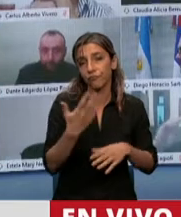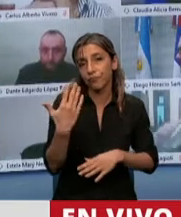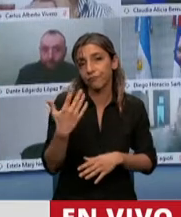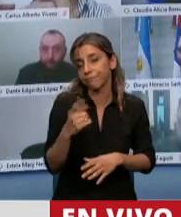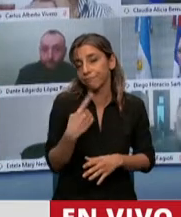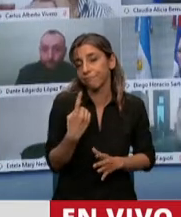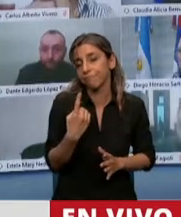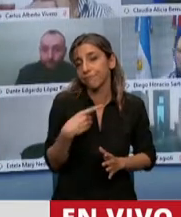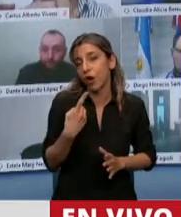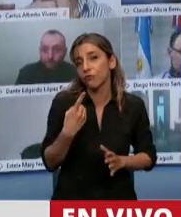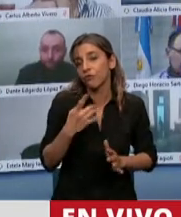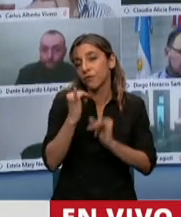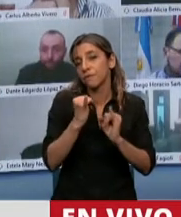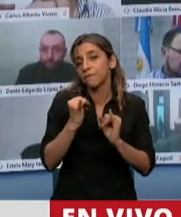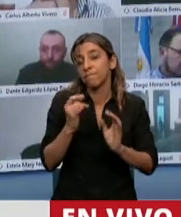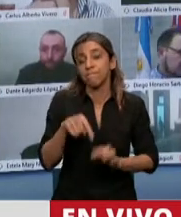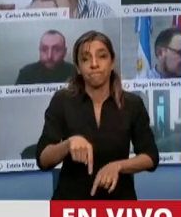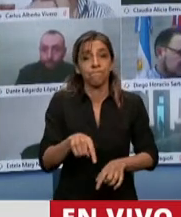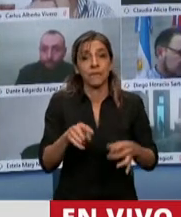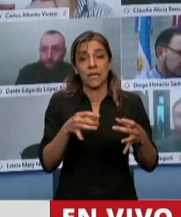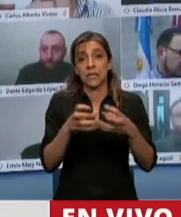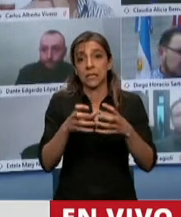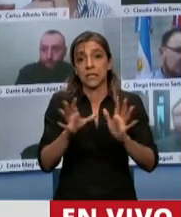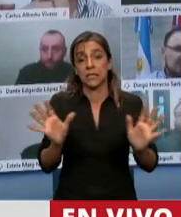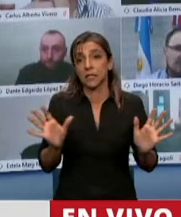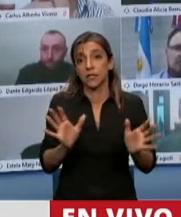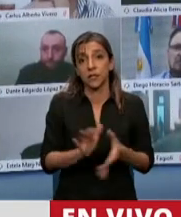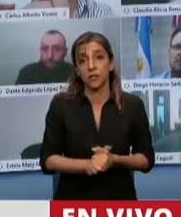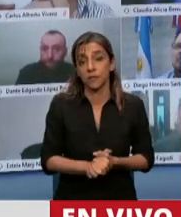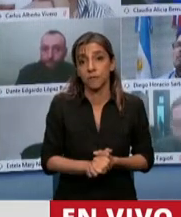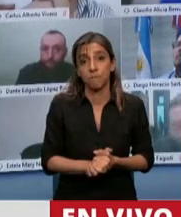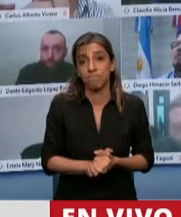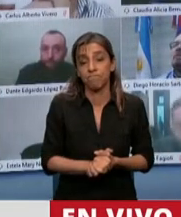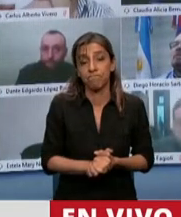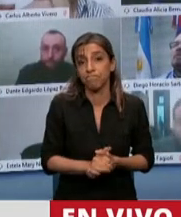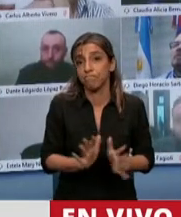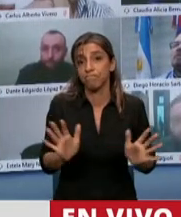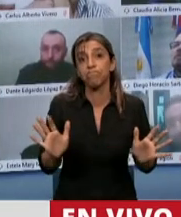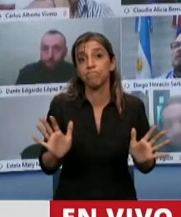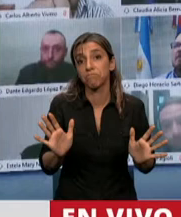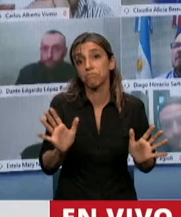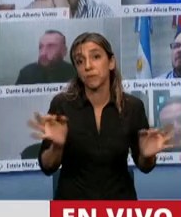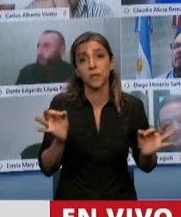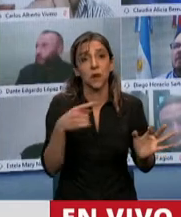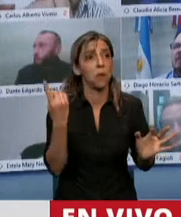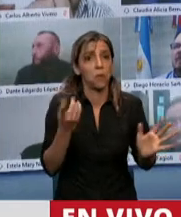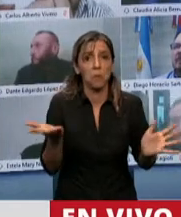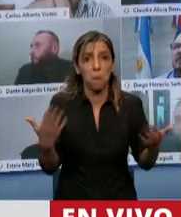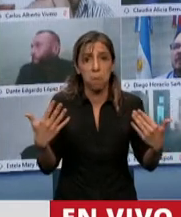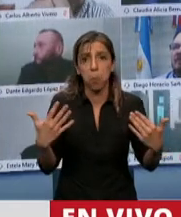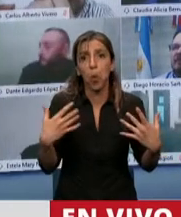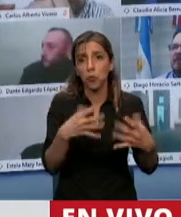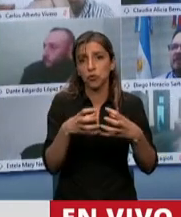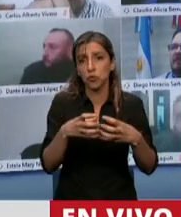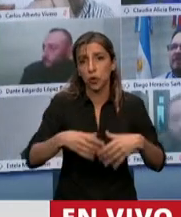una sesión absolutamente legal y con todos los elementos propios de una